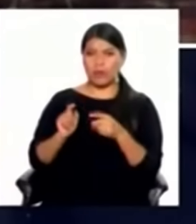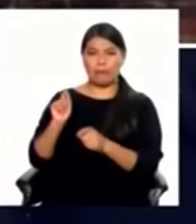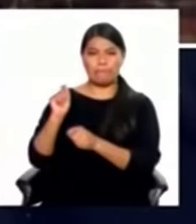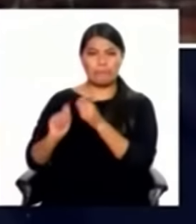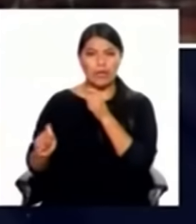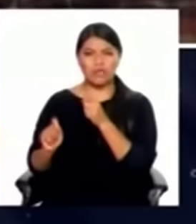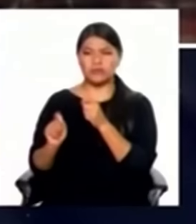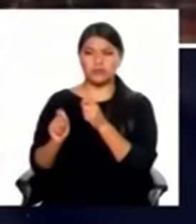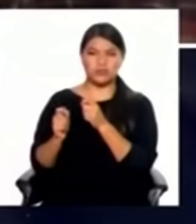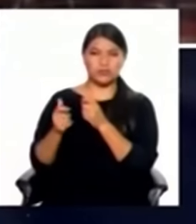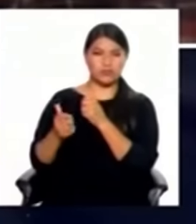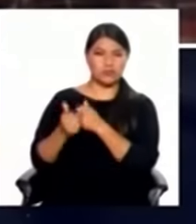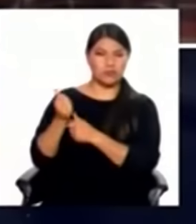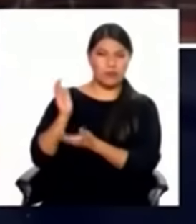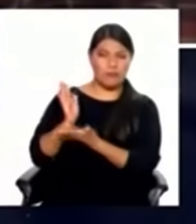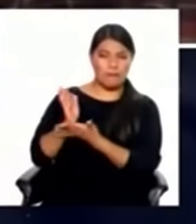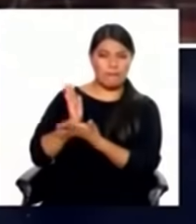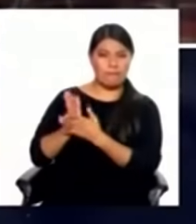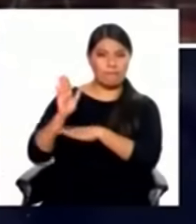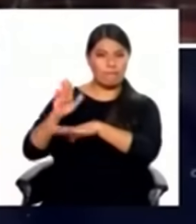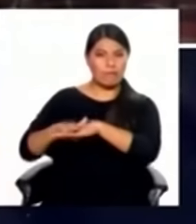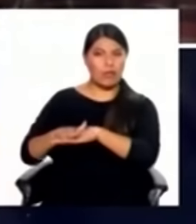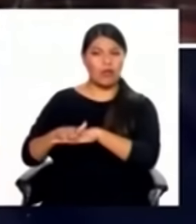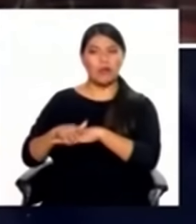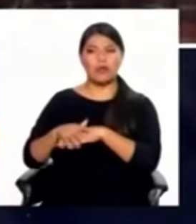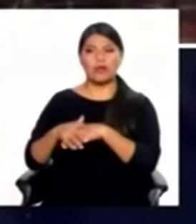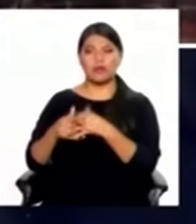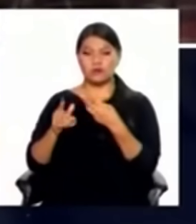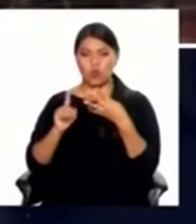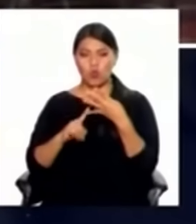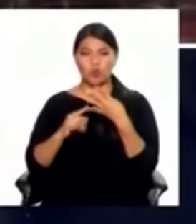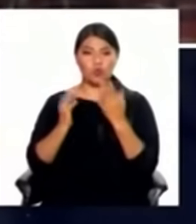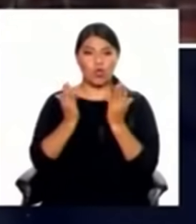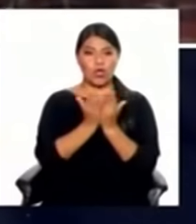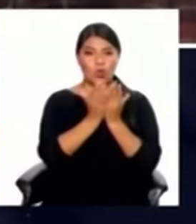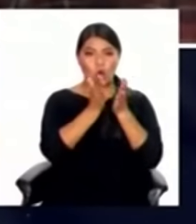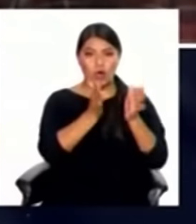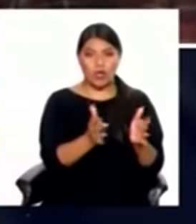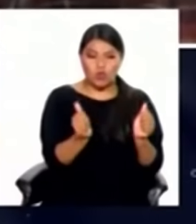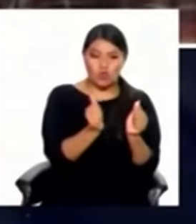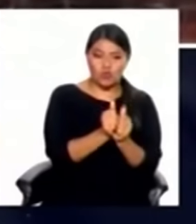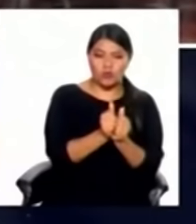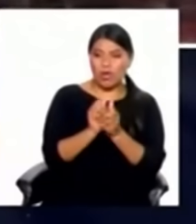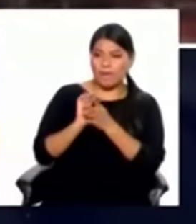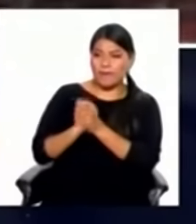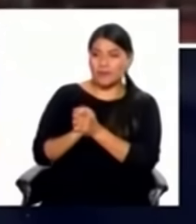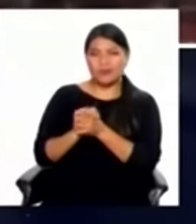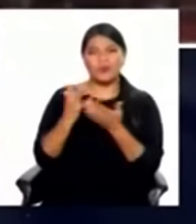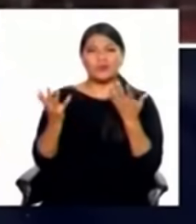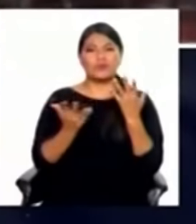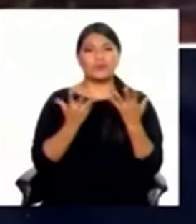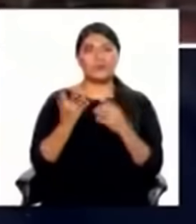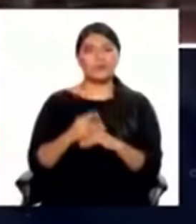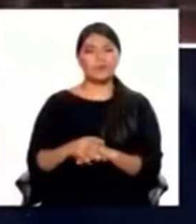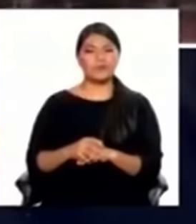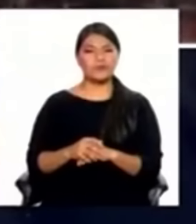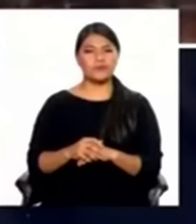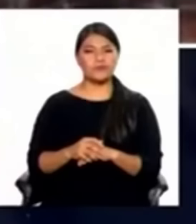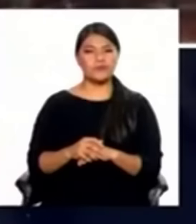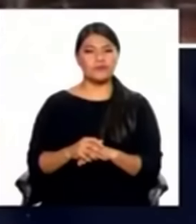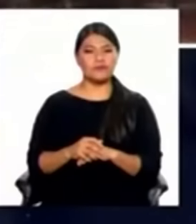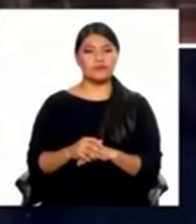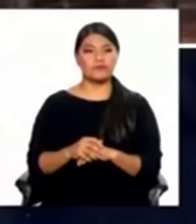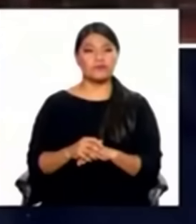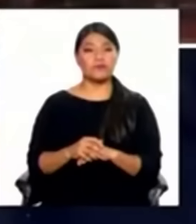¿Eran compañeros de estudio quizás y todos eran menores de edad? ¿Qué se sabe al respecto? Mire,